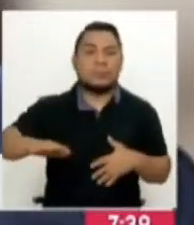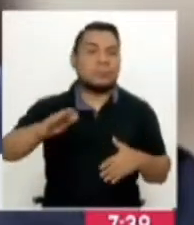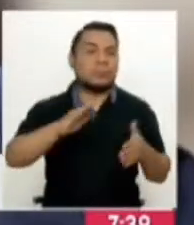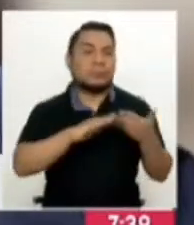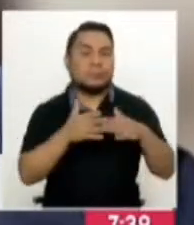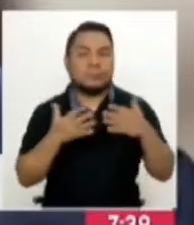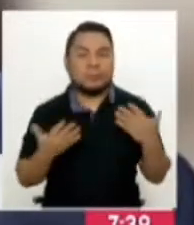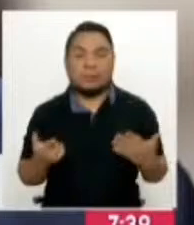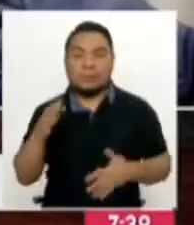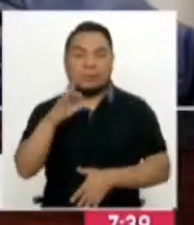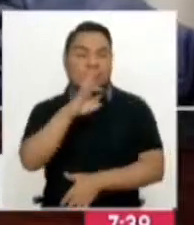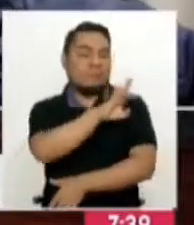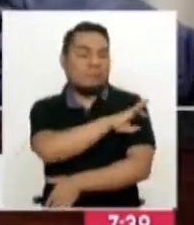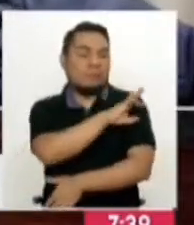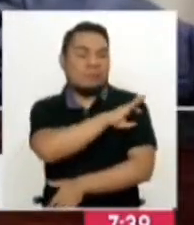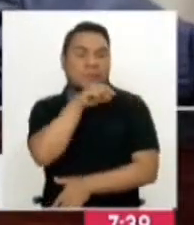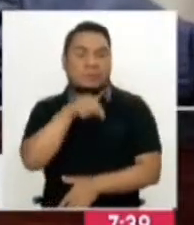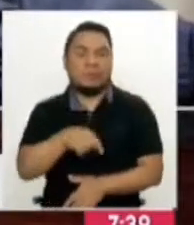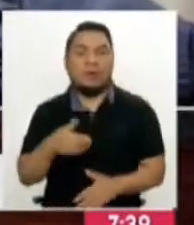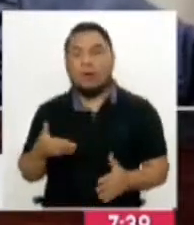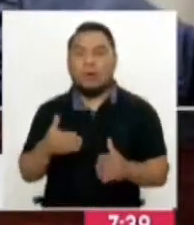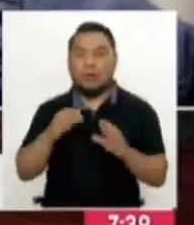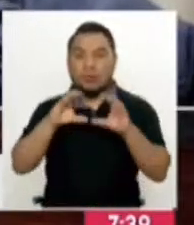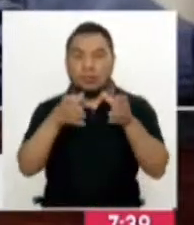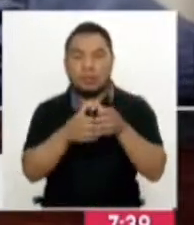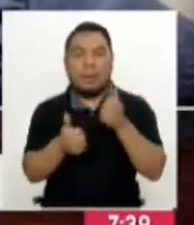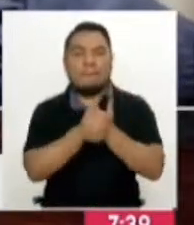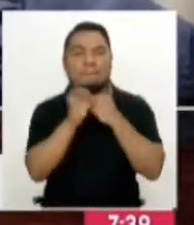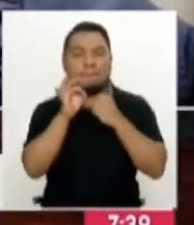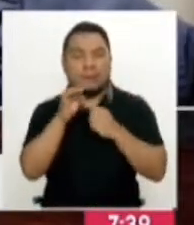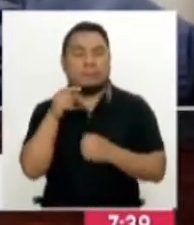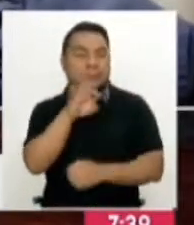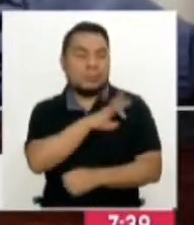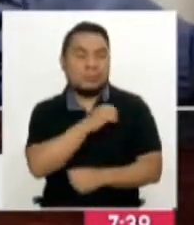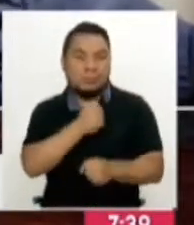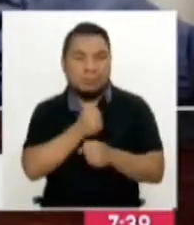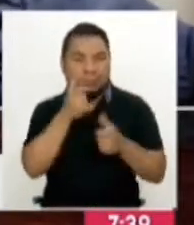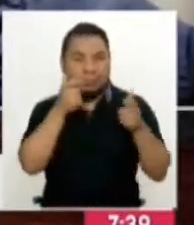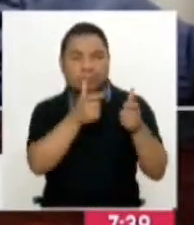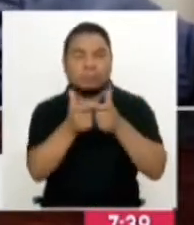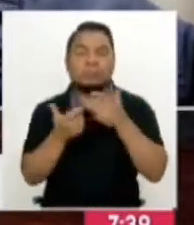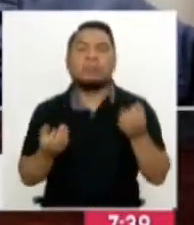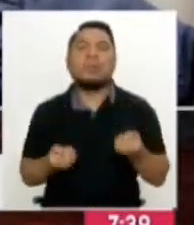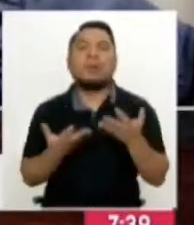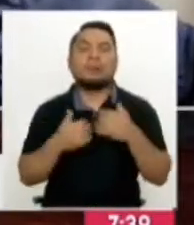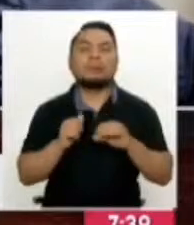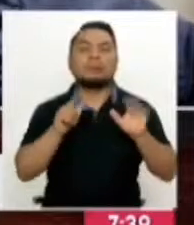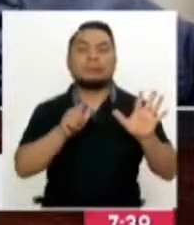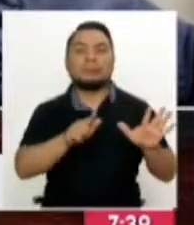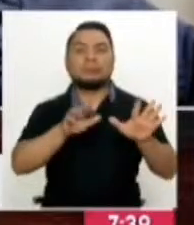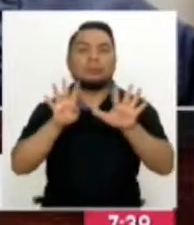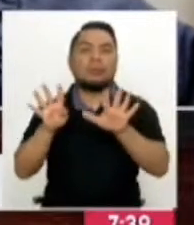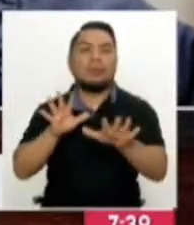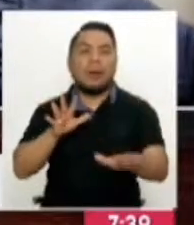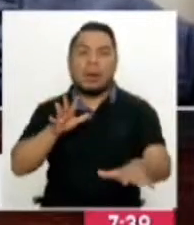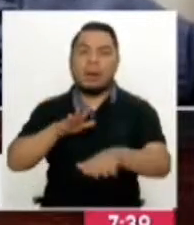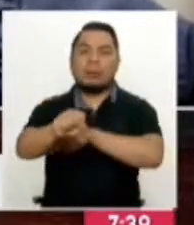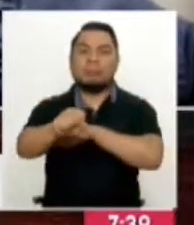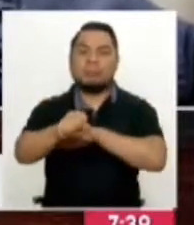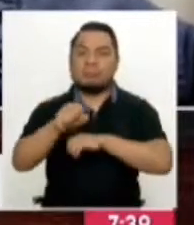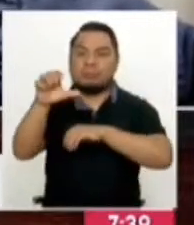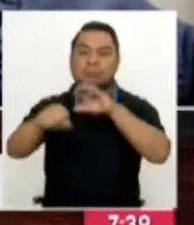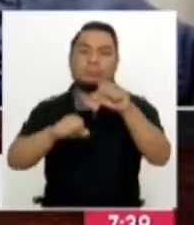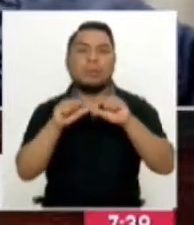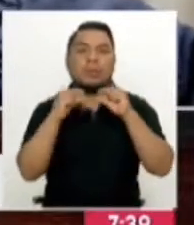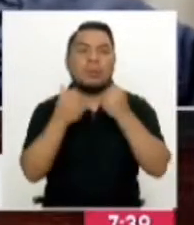comunidad que las Fiscalías contra el Crimen Organizado a nivel nacional llevaron a cabo 79 operativos contra